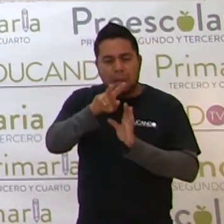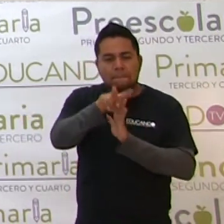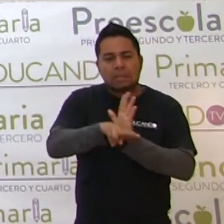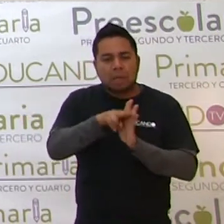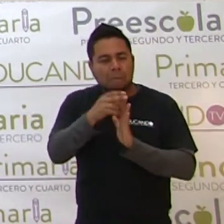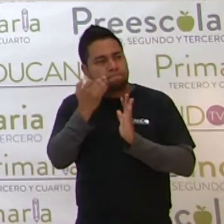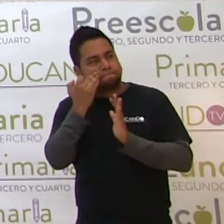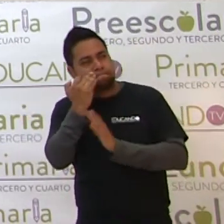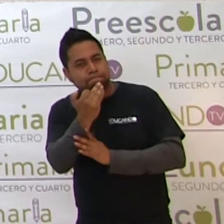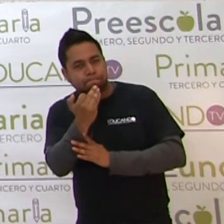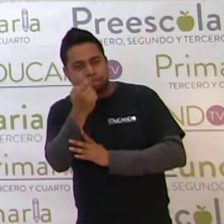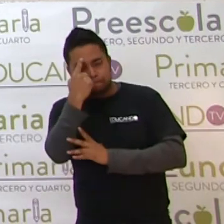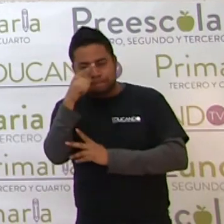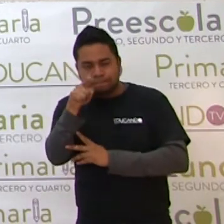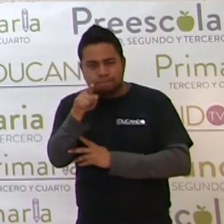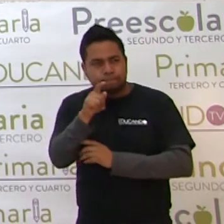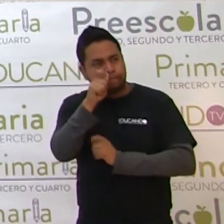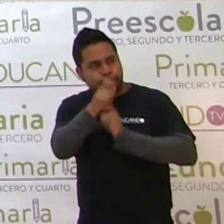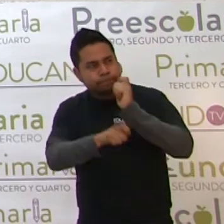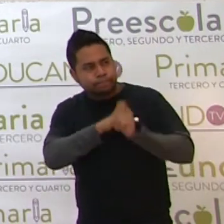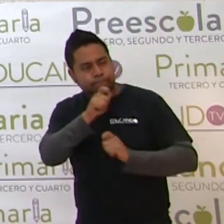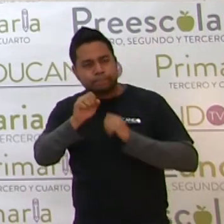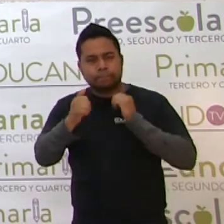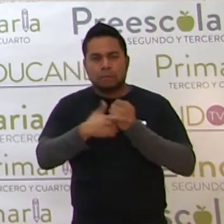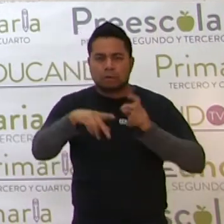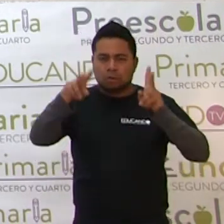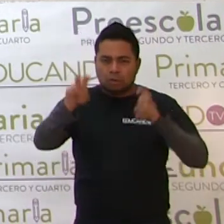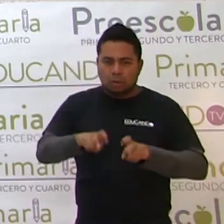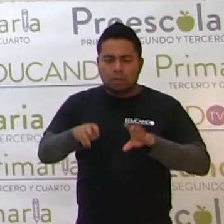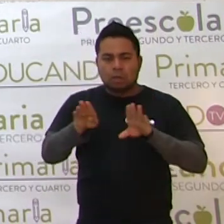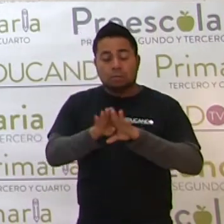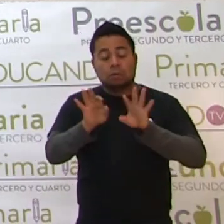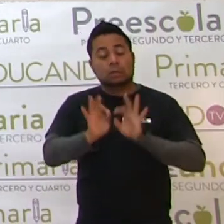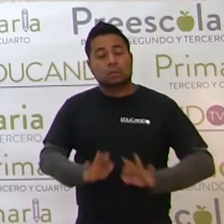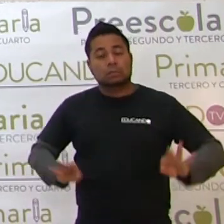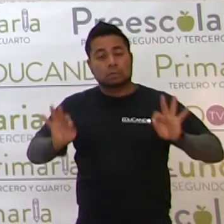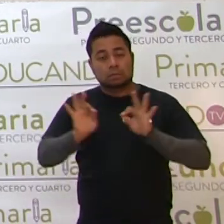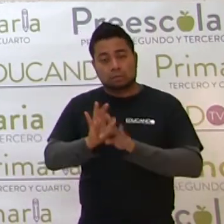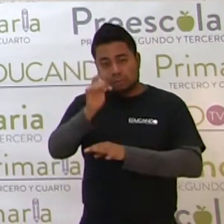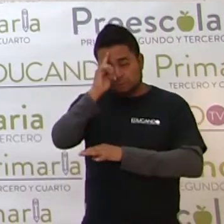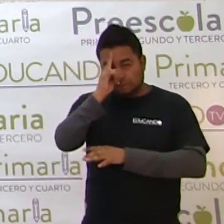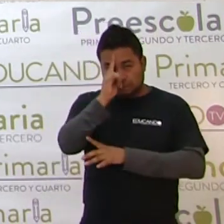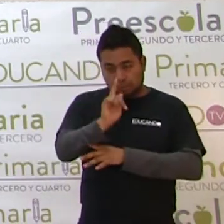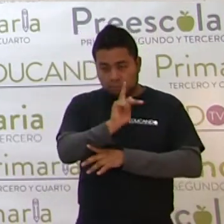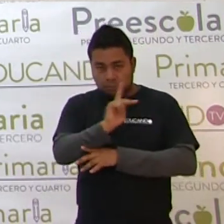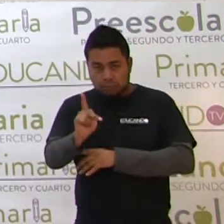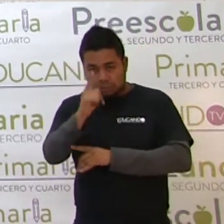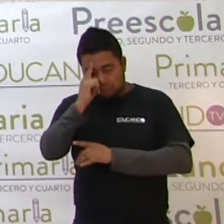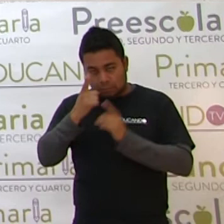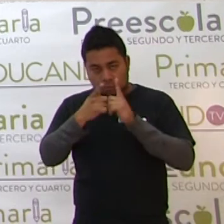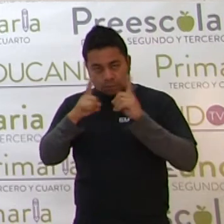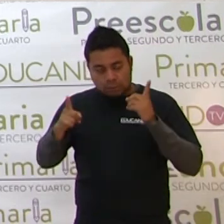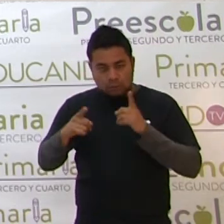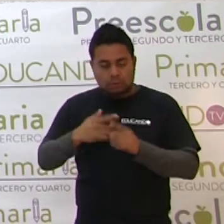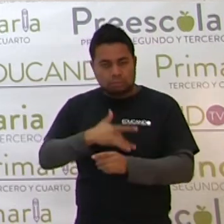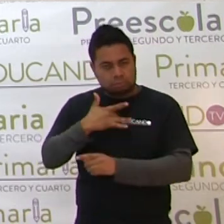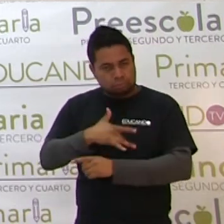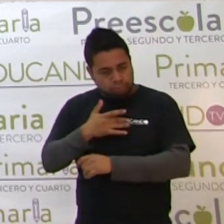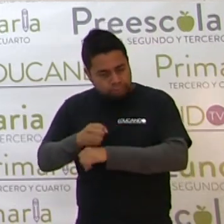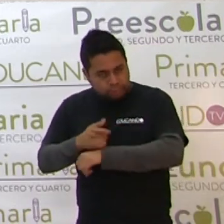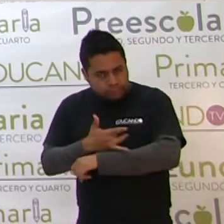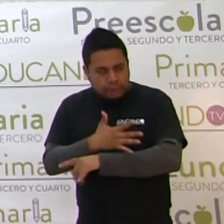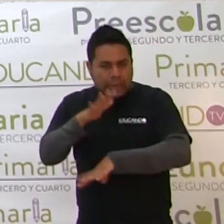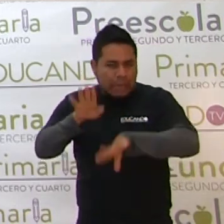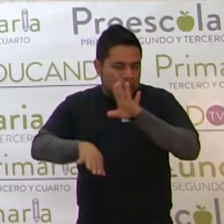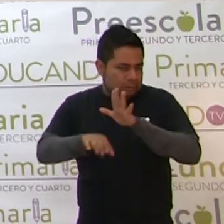videoconferencias para que ustedes vayan viendo algunos temas que sean relevantes o de interés para su desarrollo emocional muchas